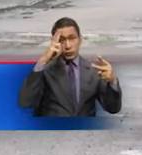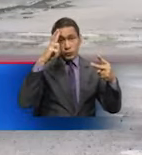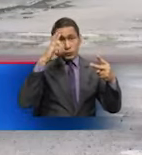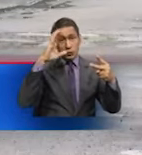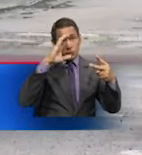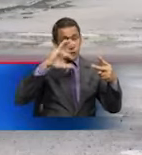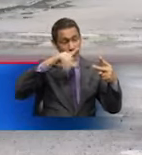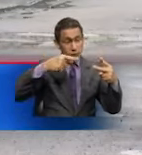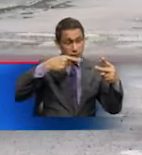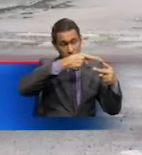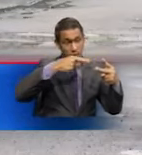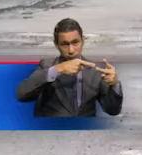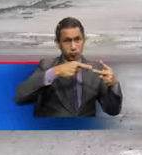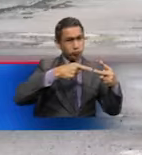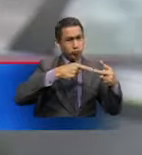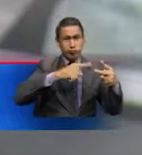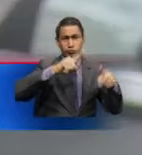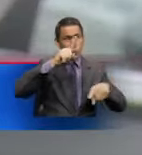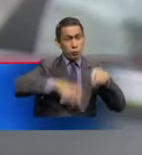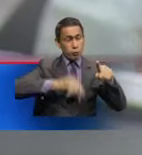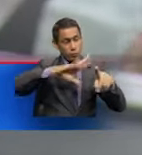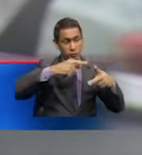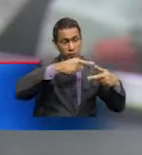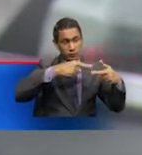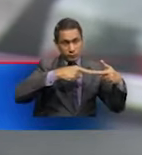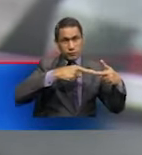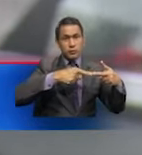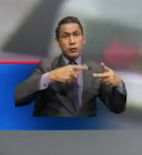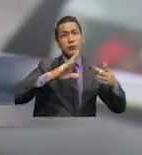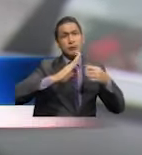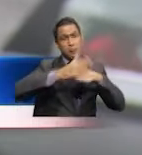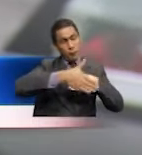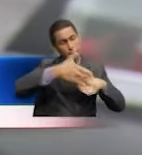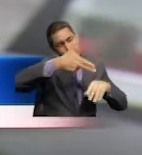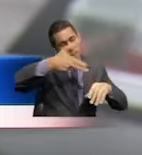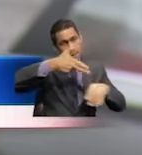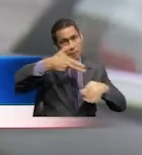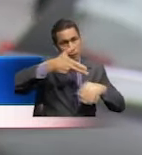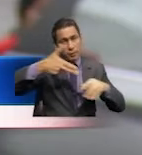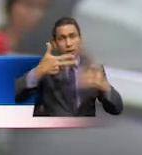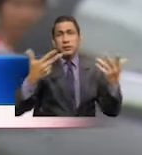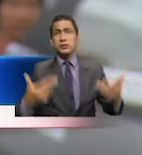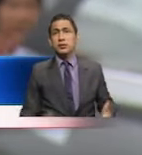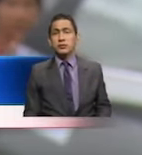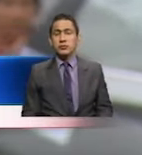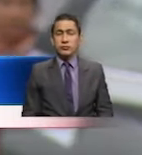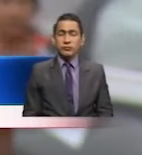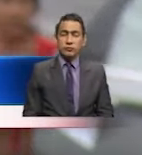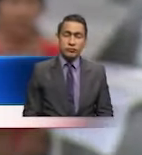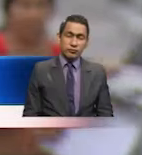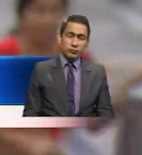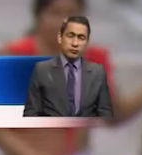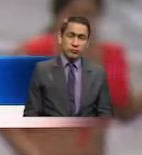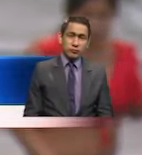escucharon algunos disparos? Sí, se escucharon. Sí se escucharon, pero de ahí no, sí,